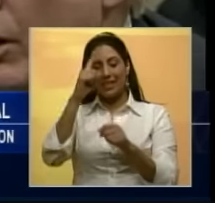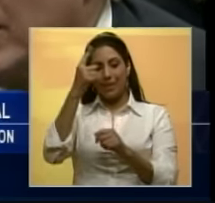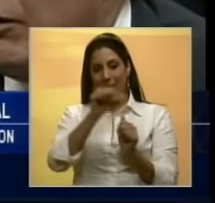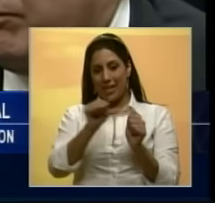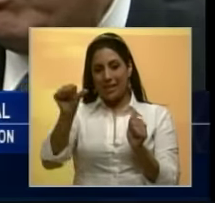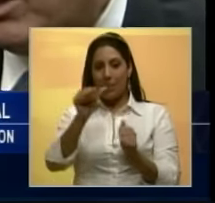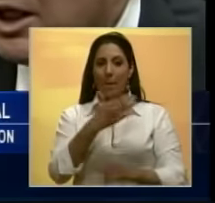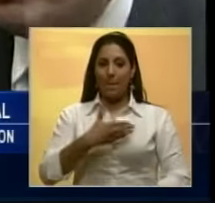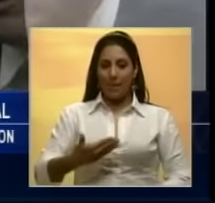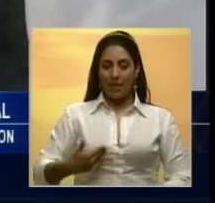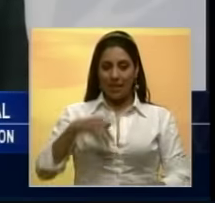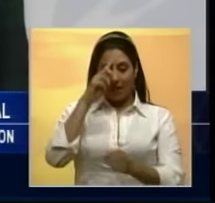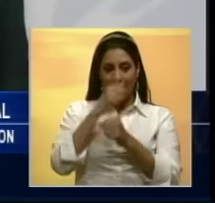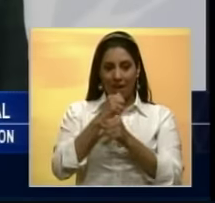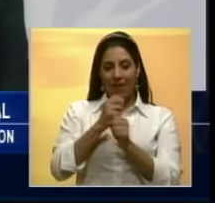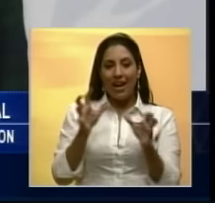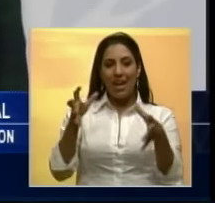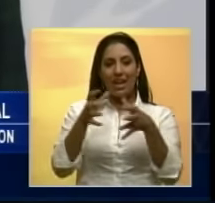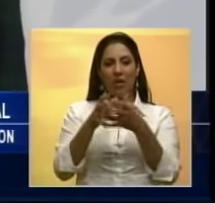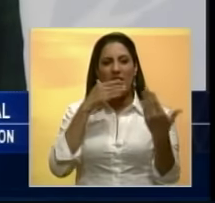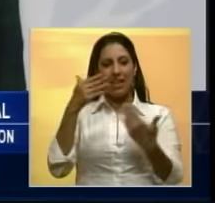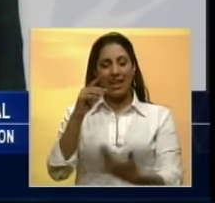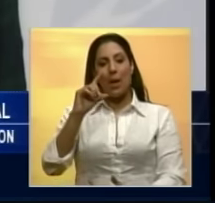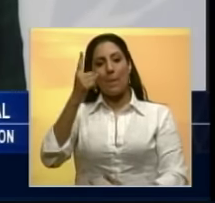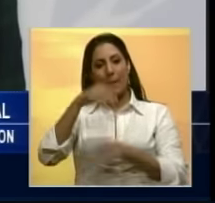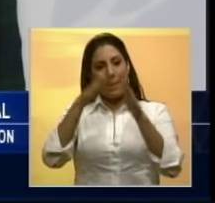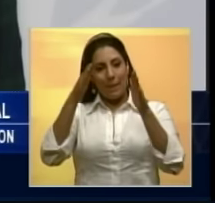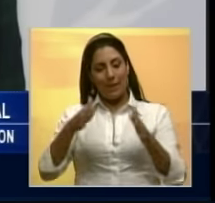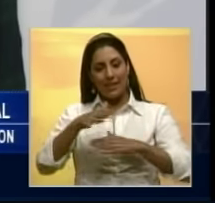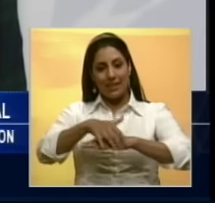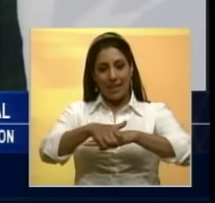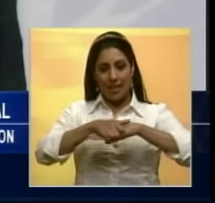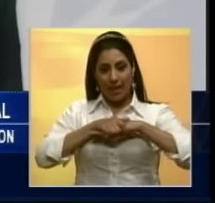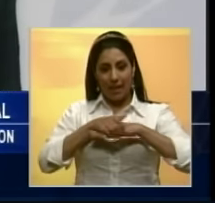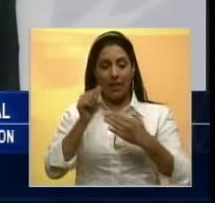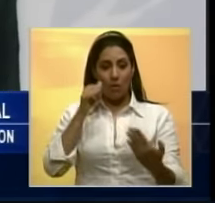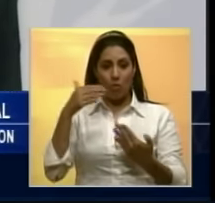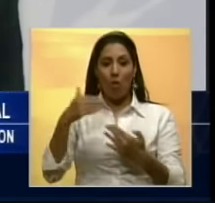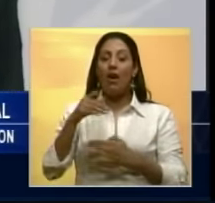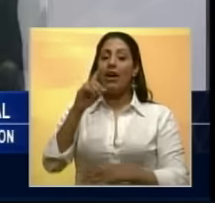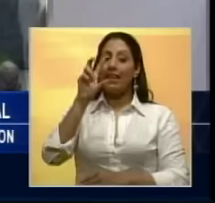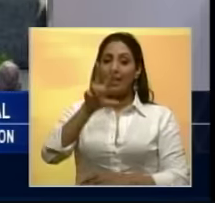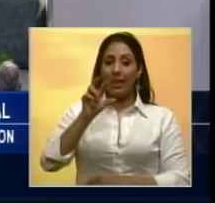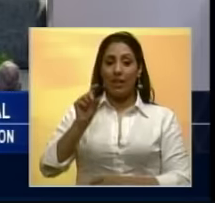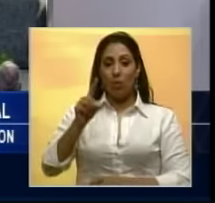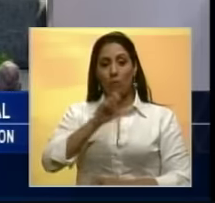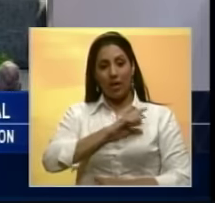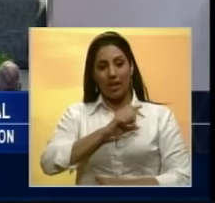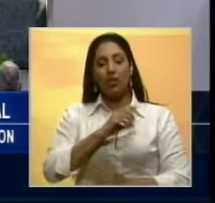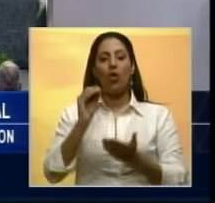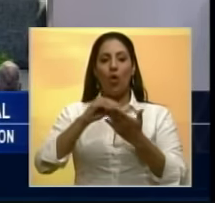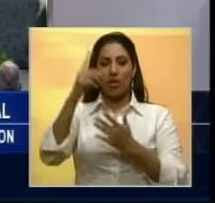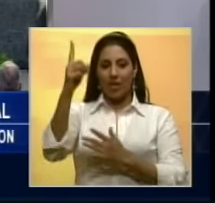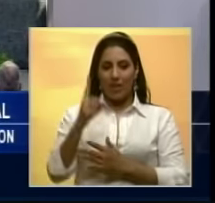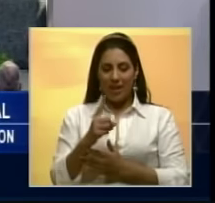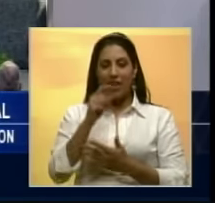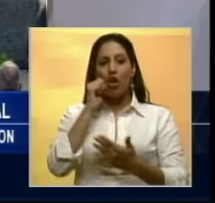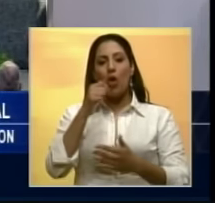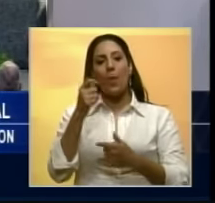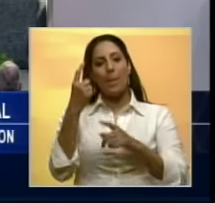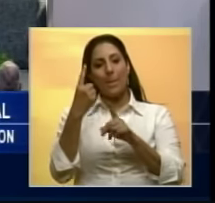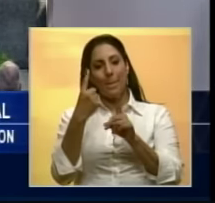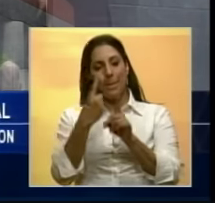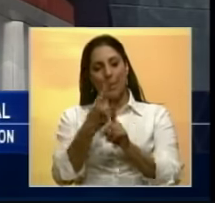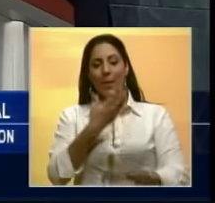semana presidencial con una reunión con la primer ministra británica Theresa May. El 31 de enero recibirá en la Casa Blanca a su